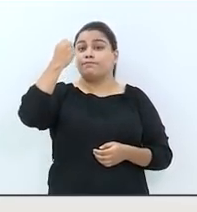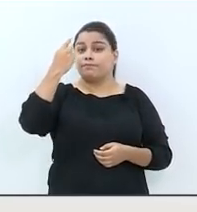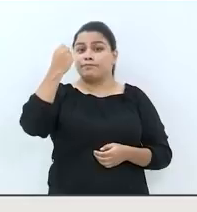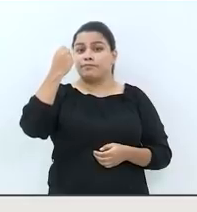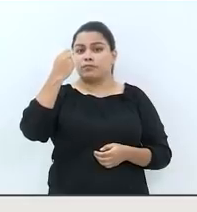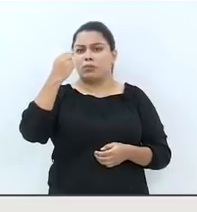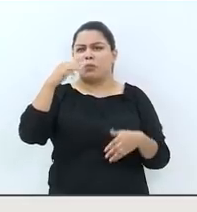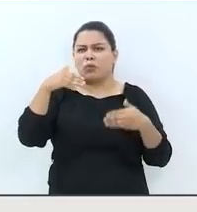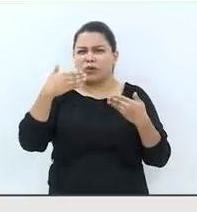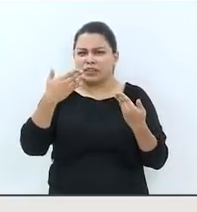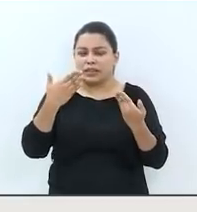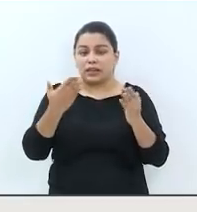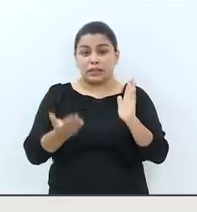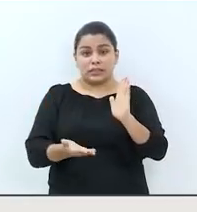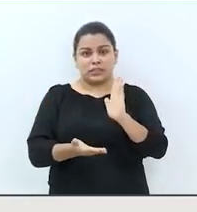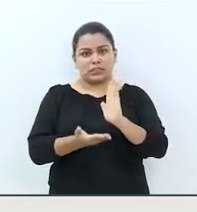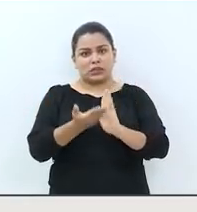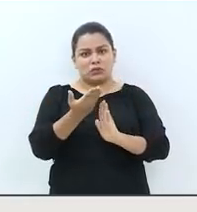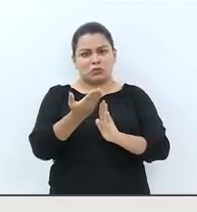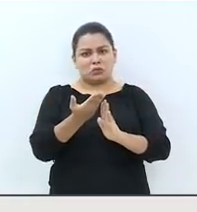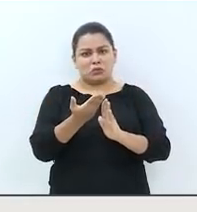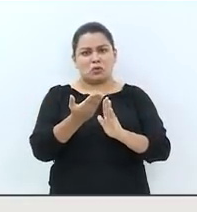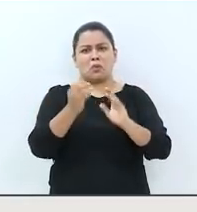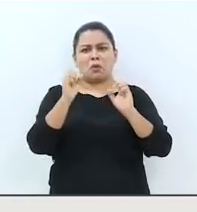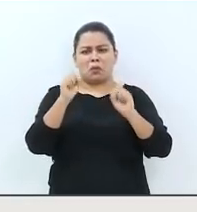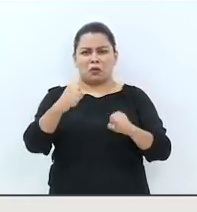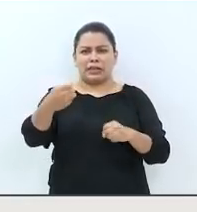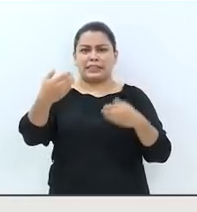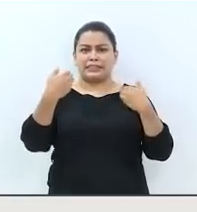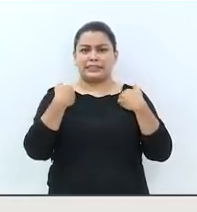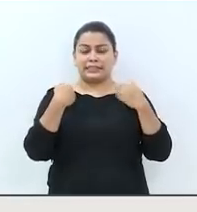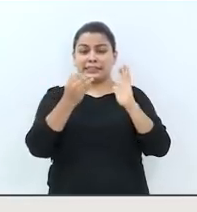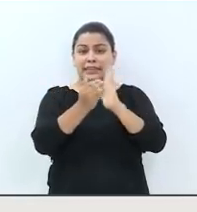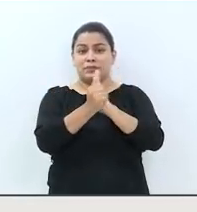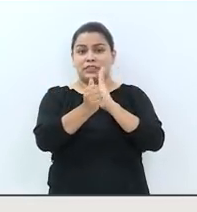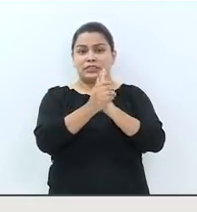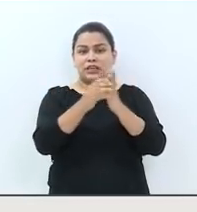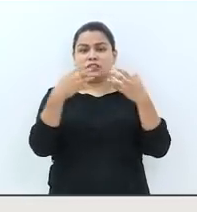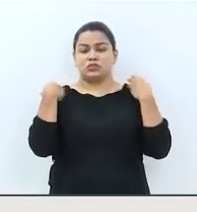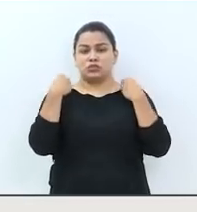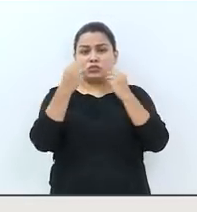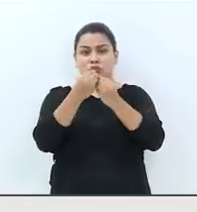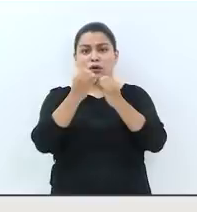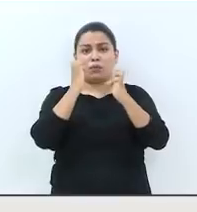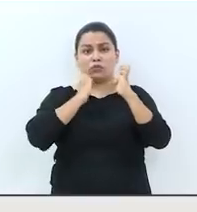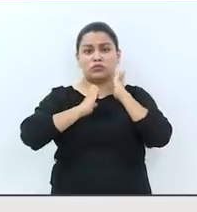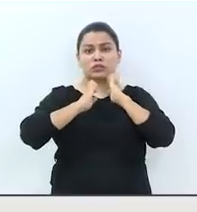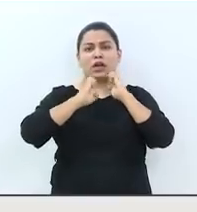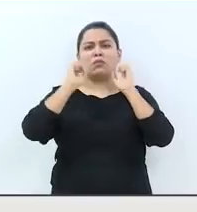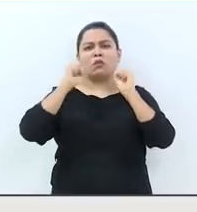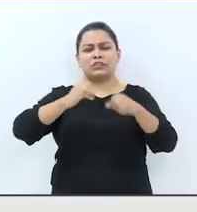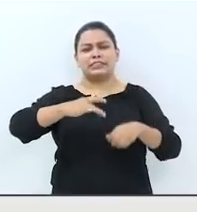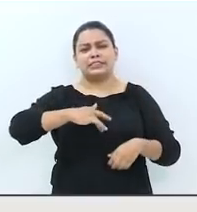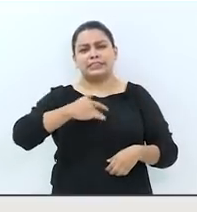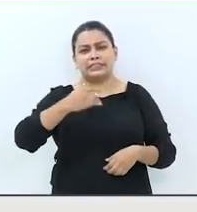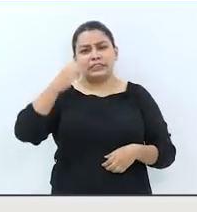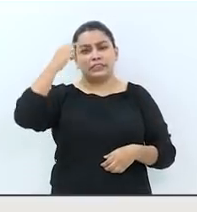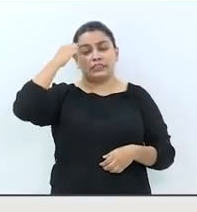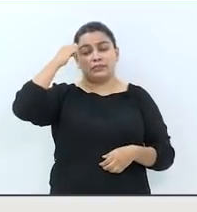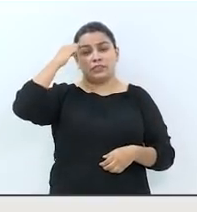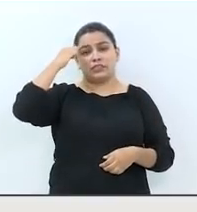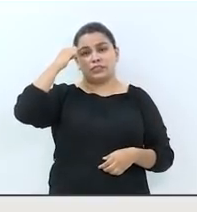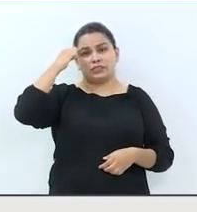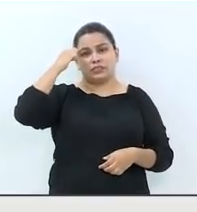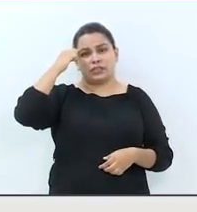el desarrollo de habilidades socioemocionales, la vivencia, el comportamiento, el sentir, el pensar y el